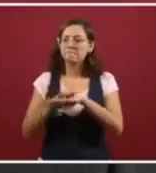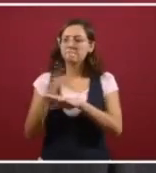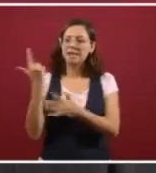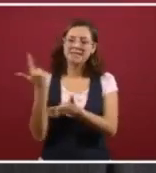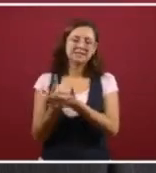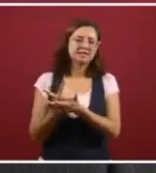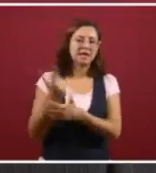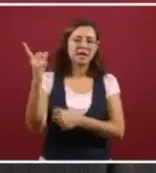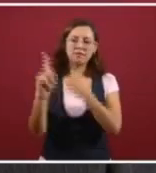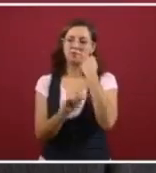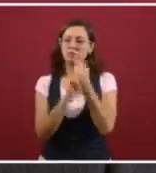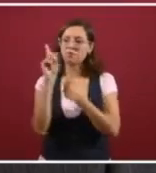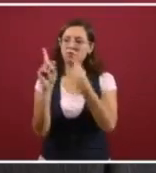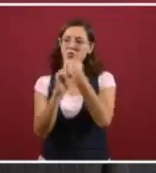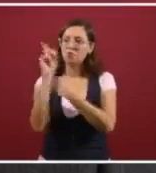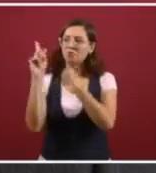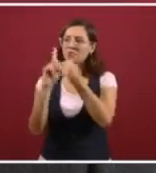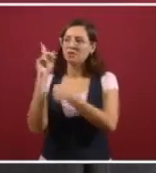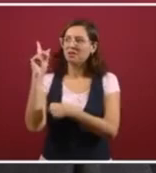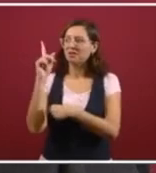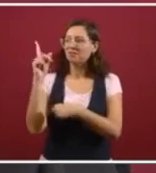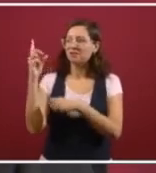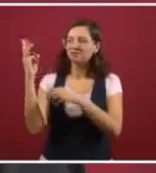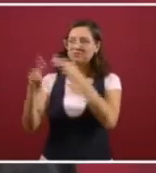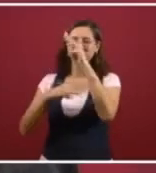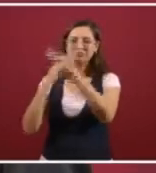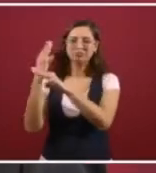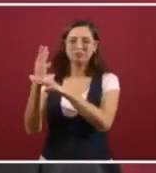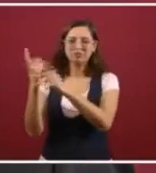mundial que tocó madera,